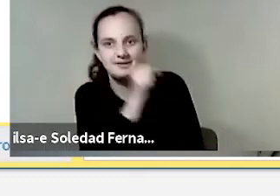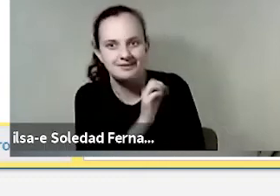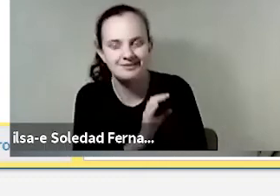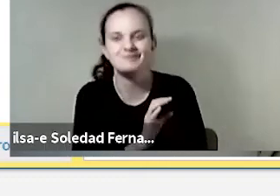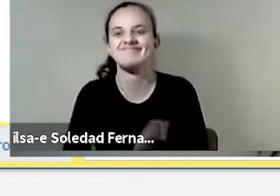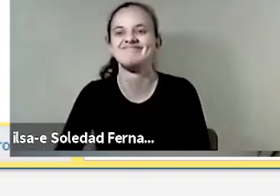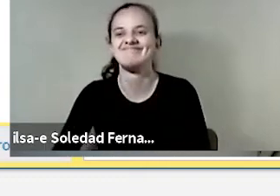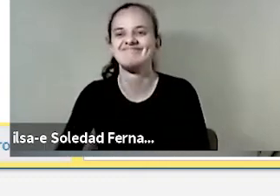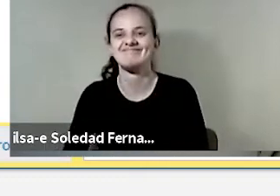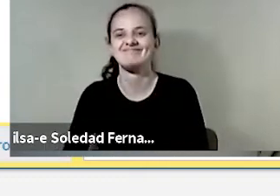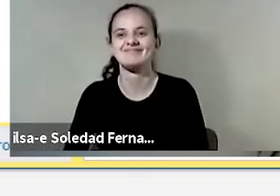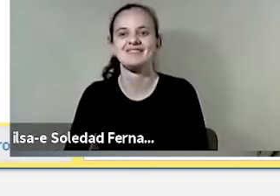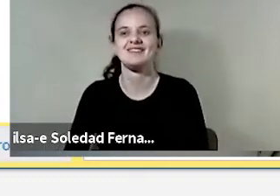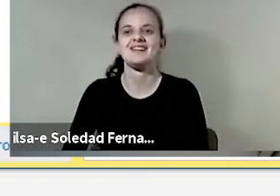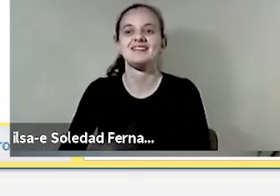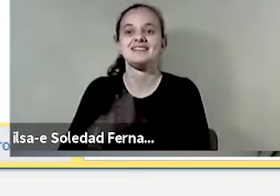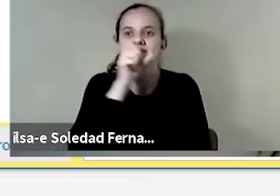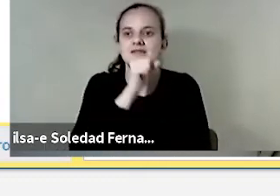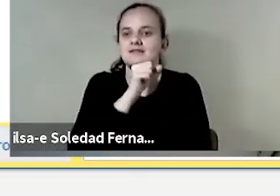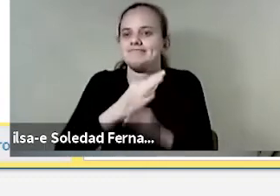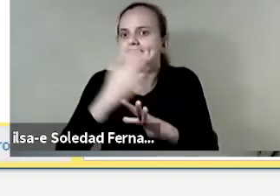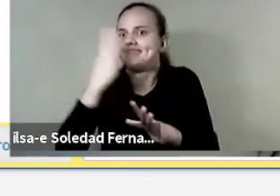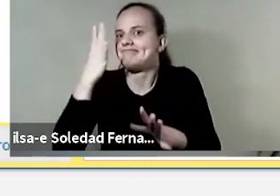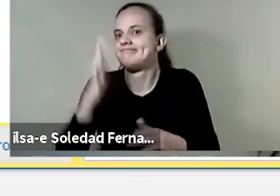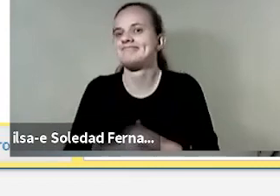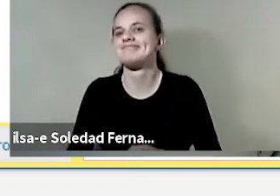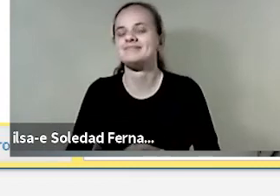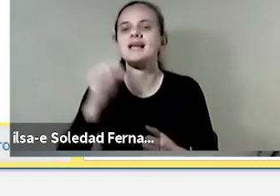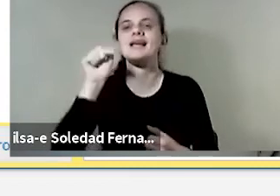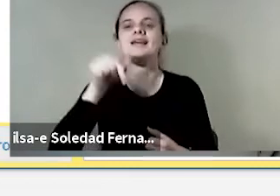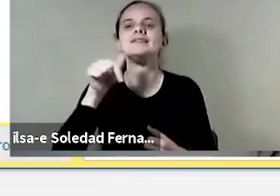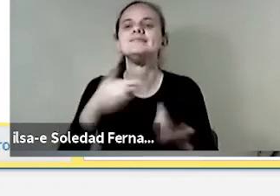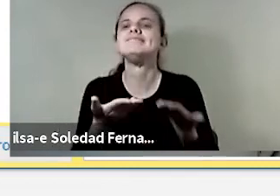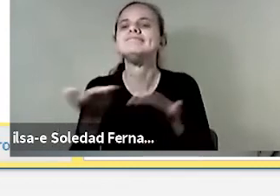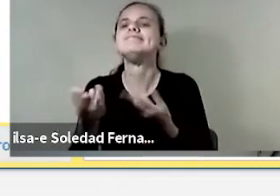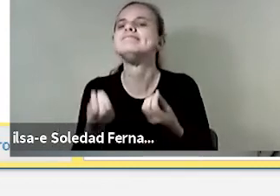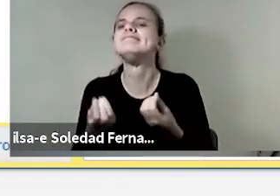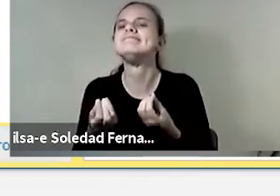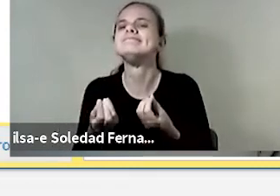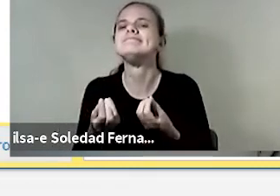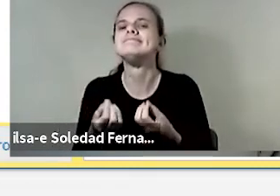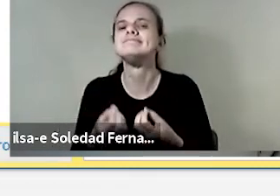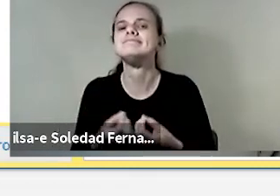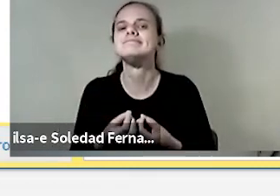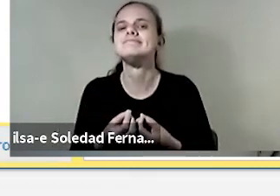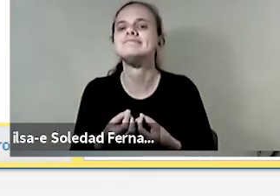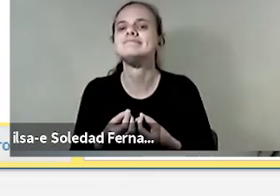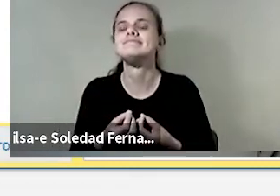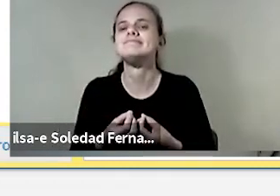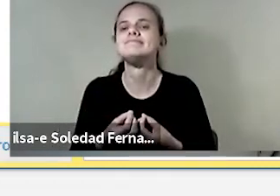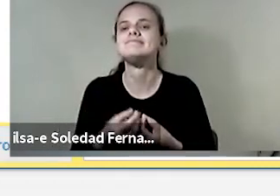¿Qué está interesante que les voy a mostrar acá? El secreto, el gran grial así de la accesibilidad